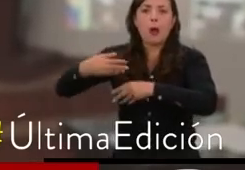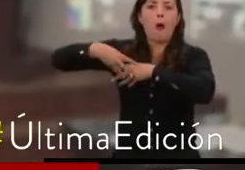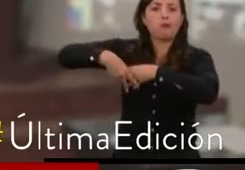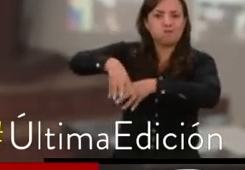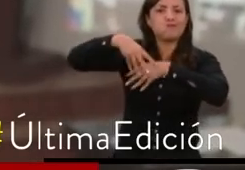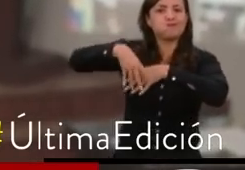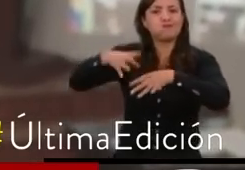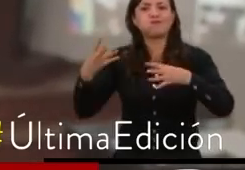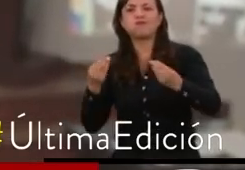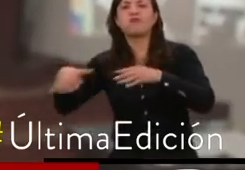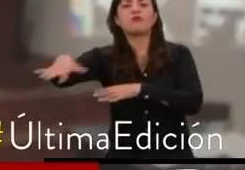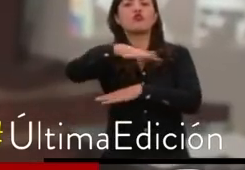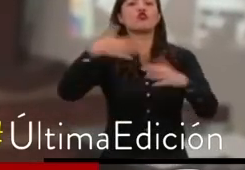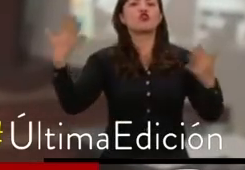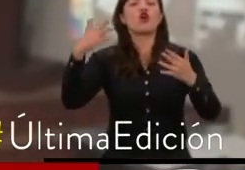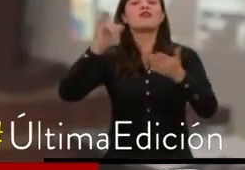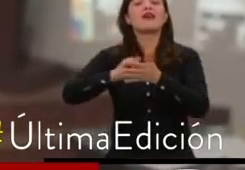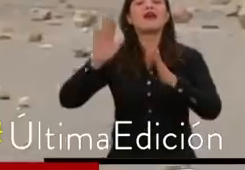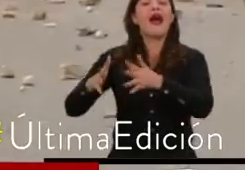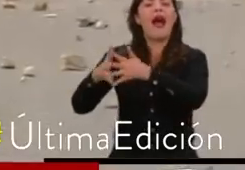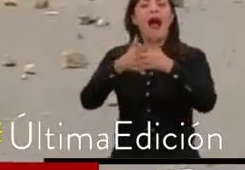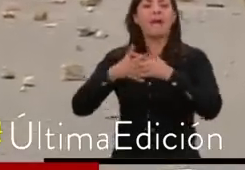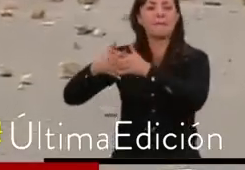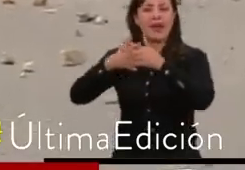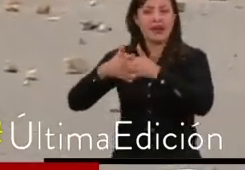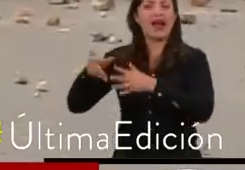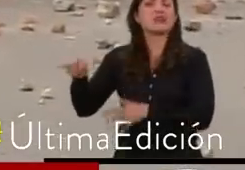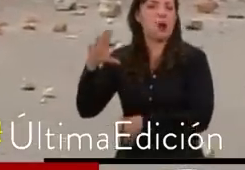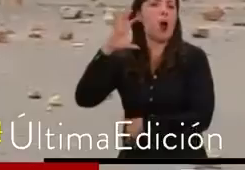desplazamientos en inmediaciones del Portal de las Américas.